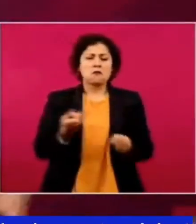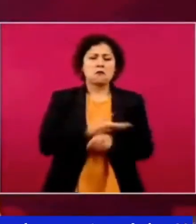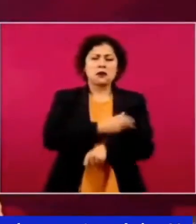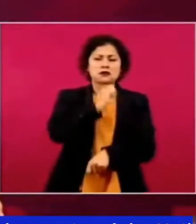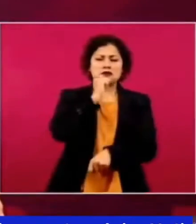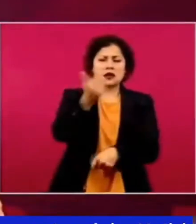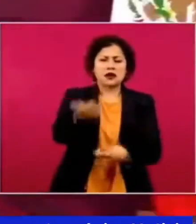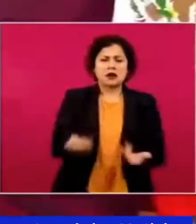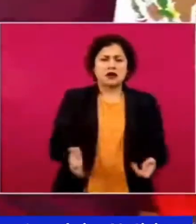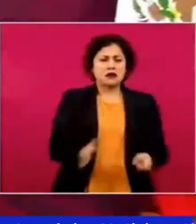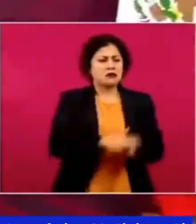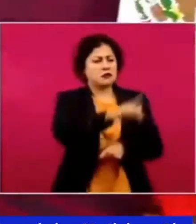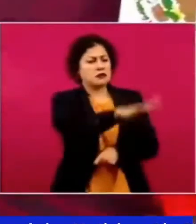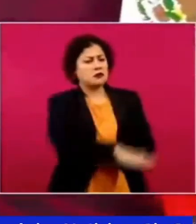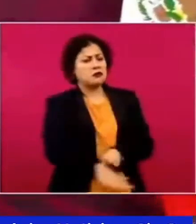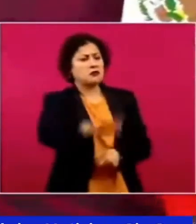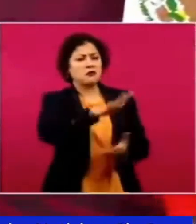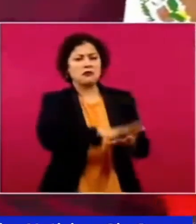automóviles.